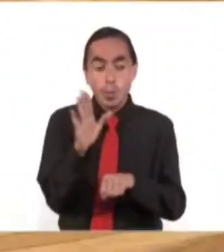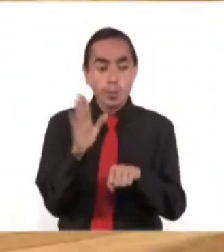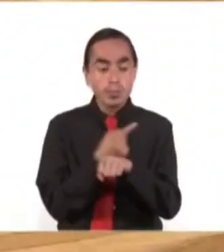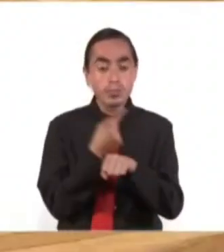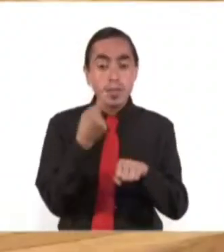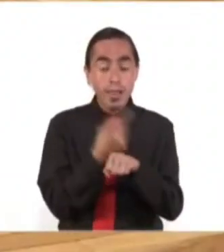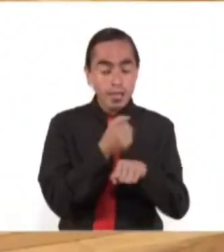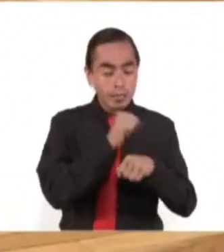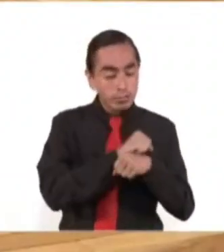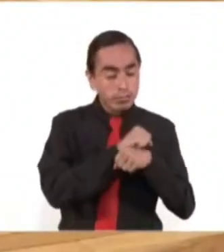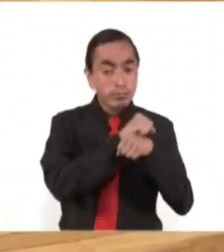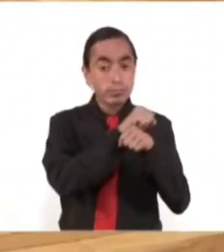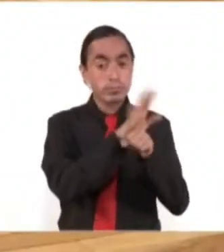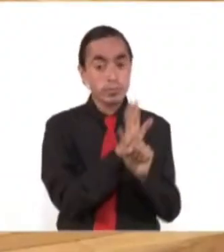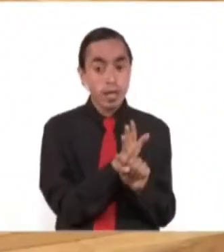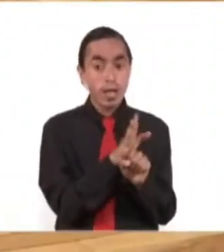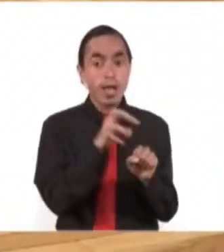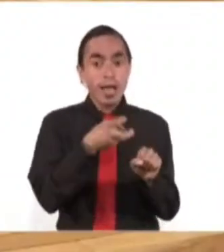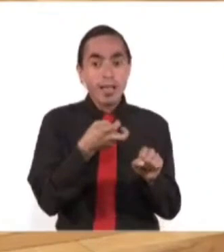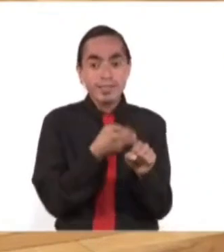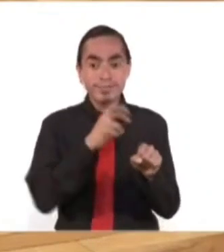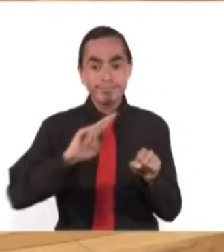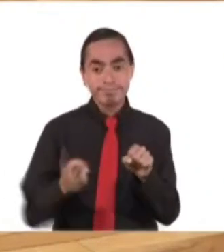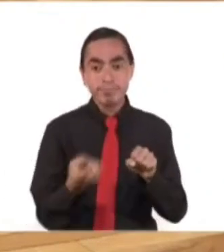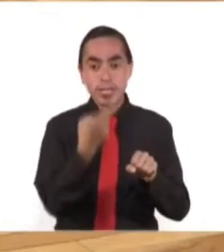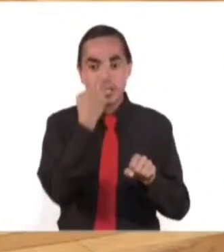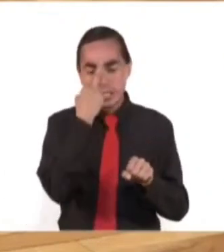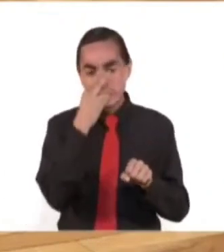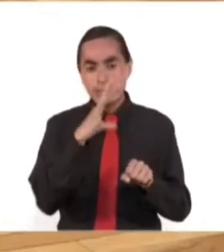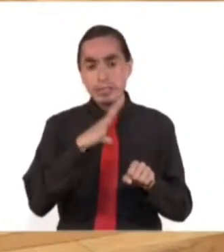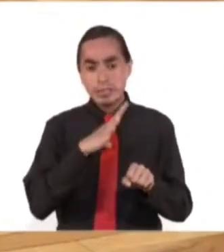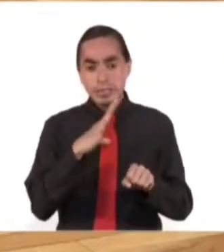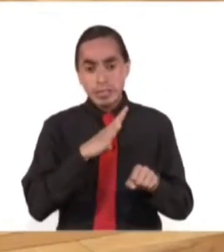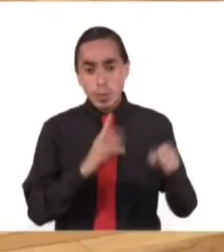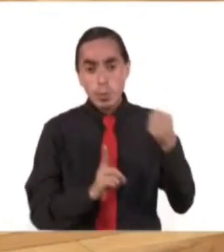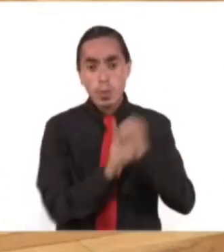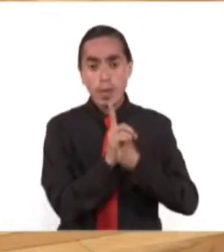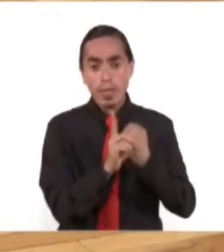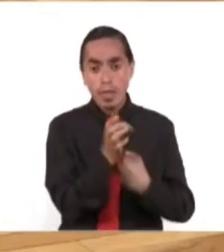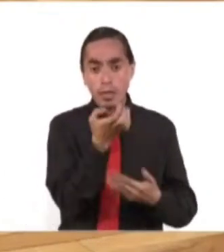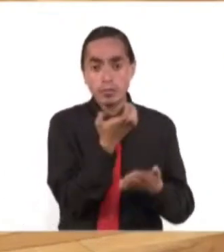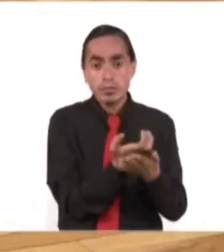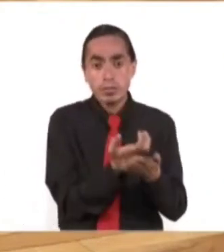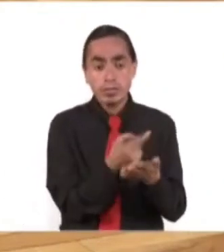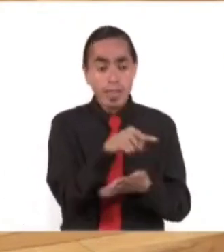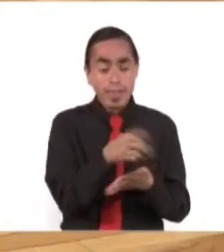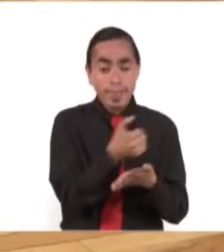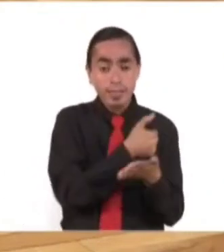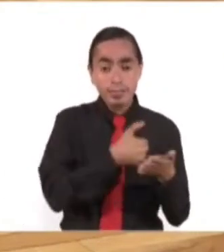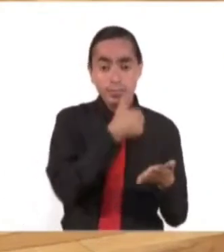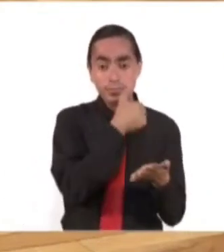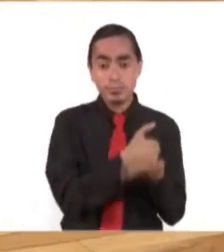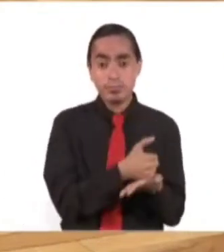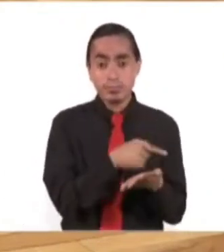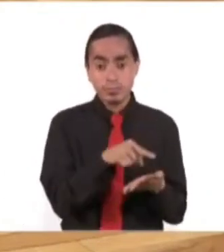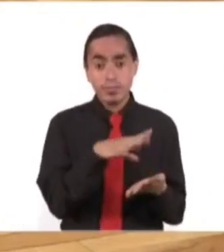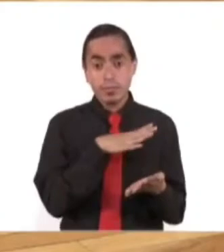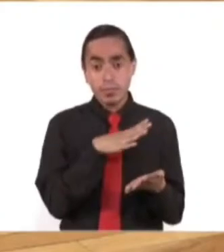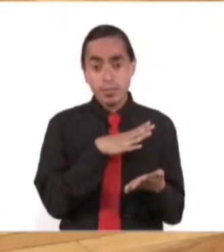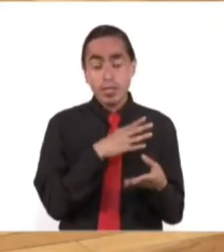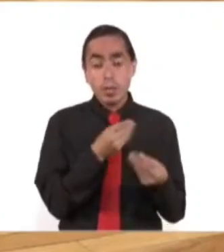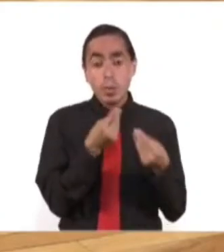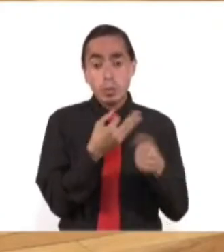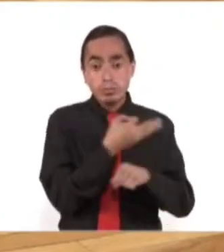Por la pandemia hubo, todos sabemos, problemas económicos en la ciudad, particularmente en